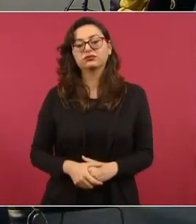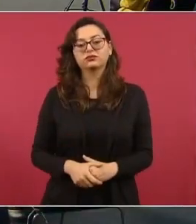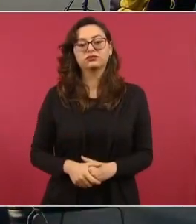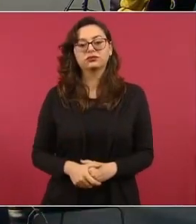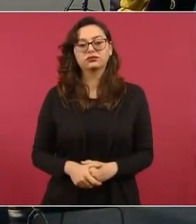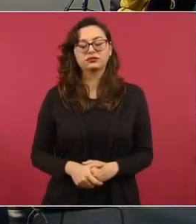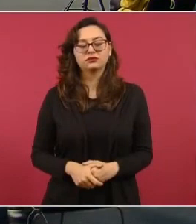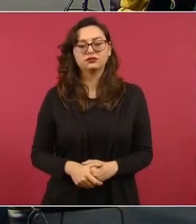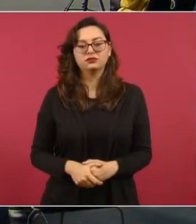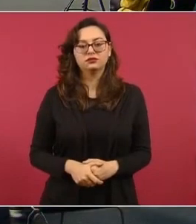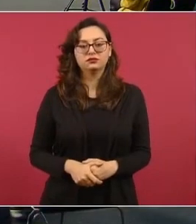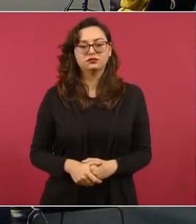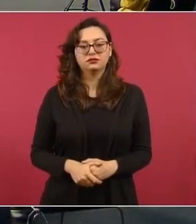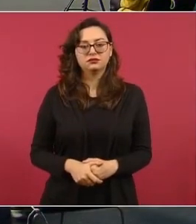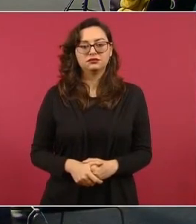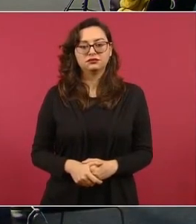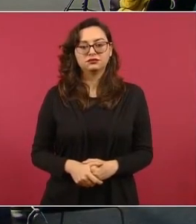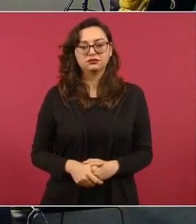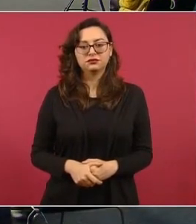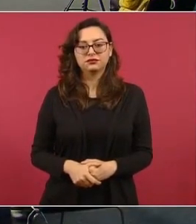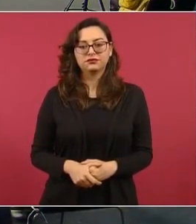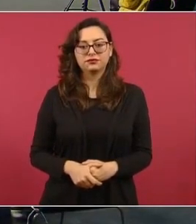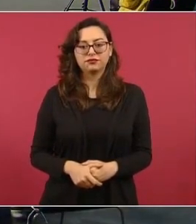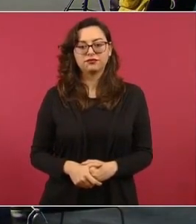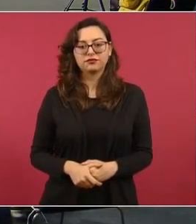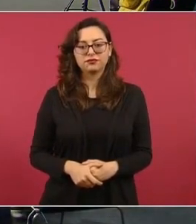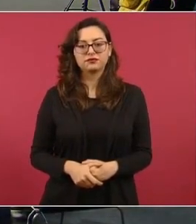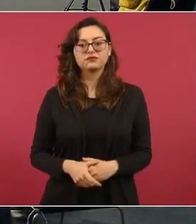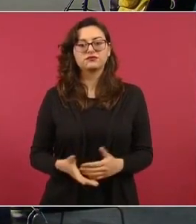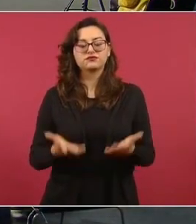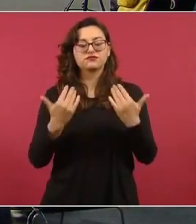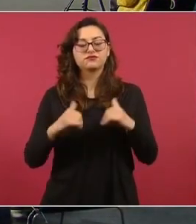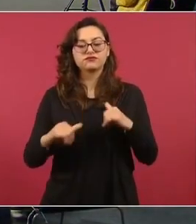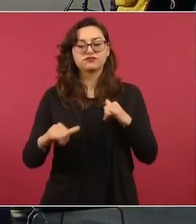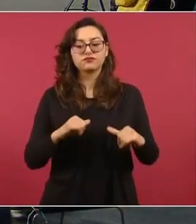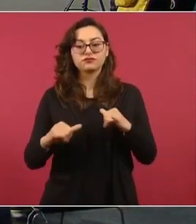A ver, ¿por qué no pones el mapa de nuevo?